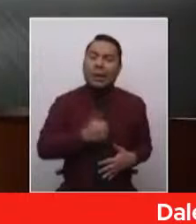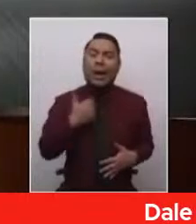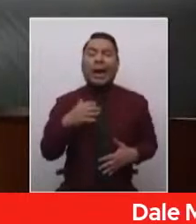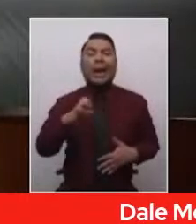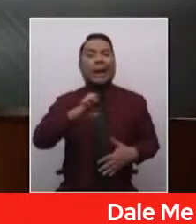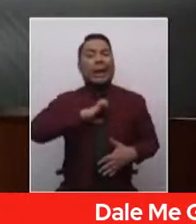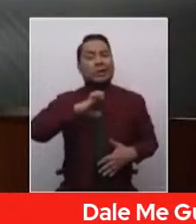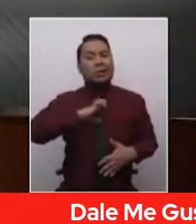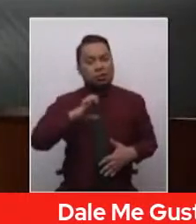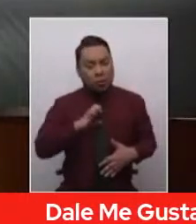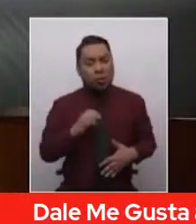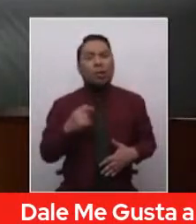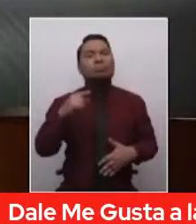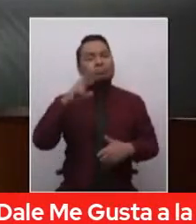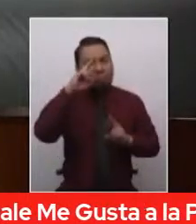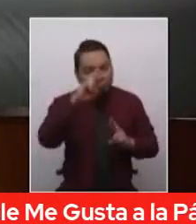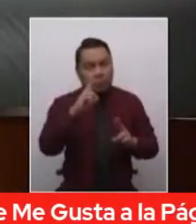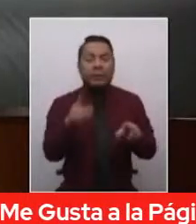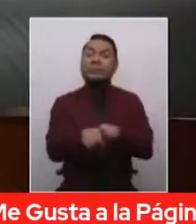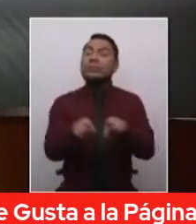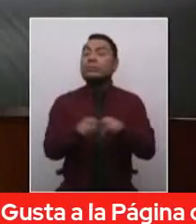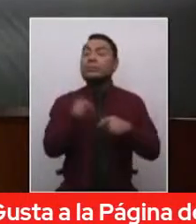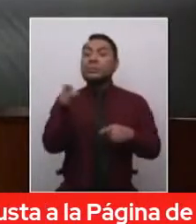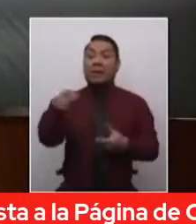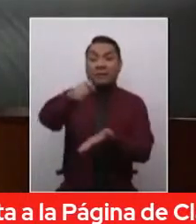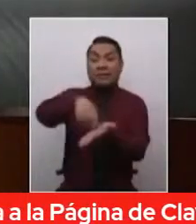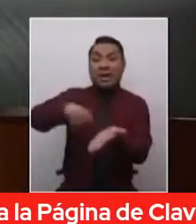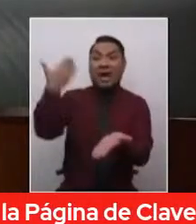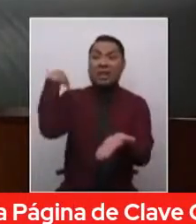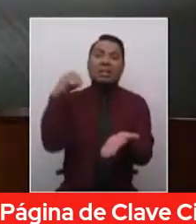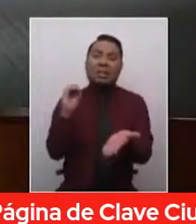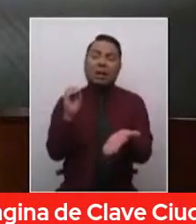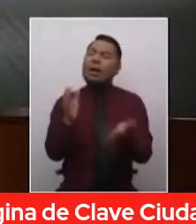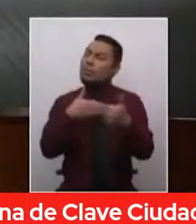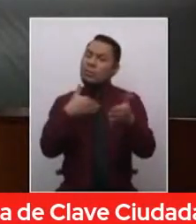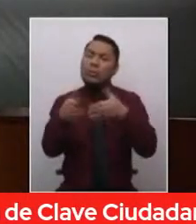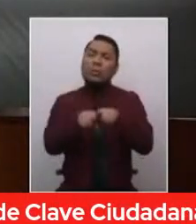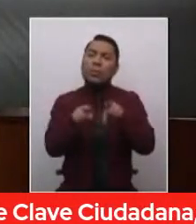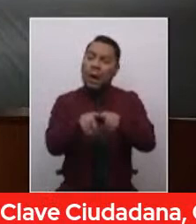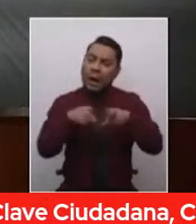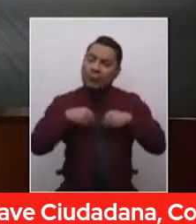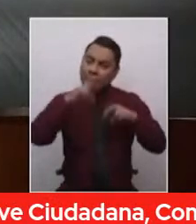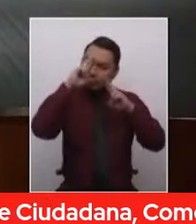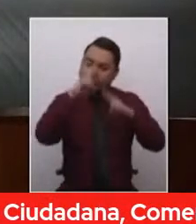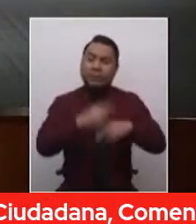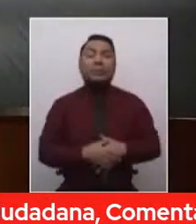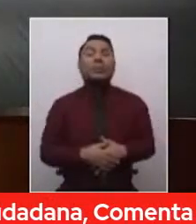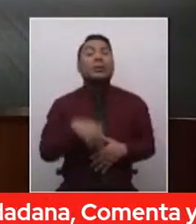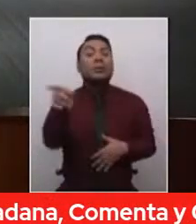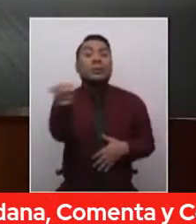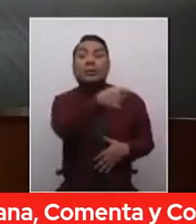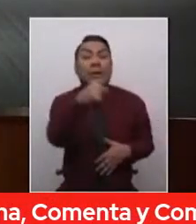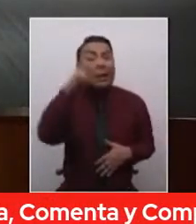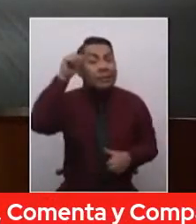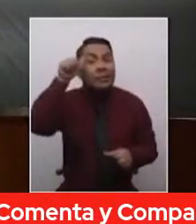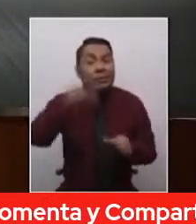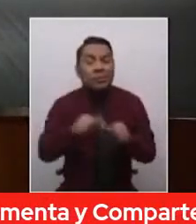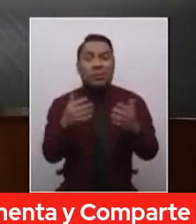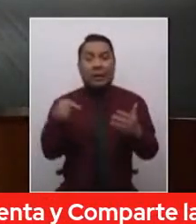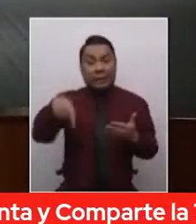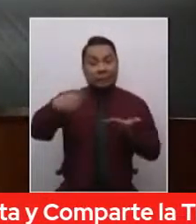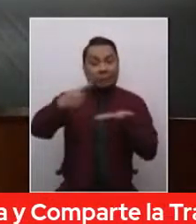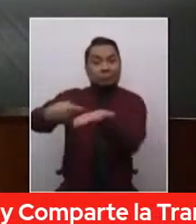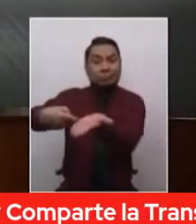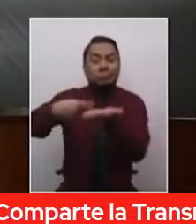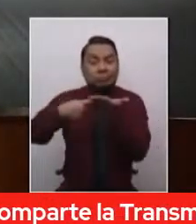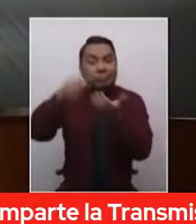ético electoral, aun si no lo hubiesen suscrito. Candidatos, candidatas, recuerden que está prohibido durante este